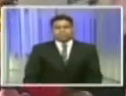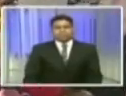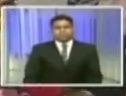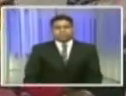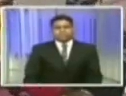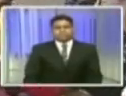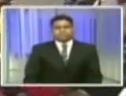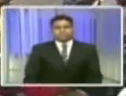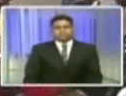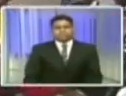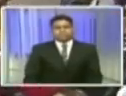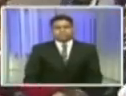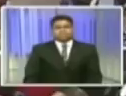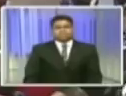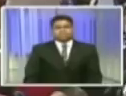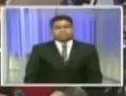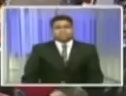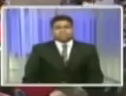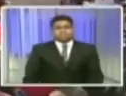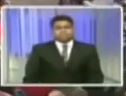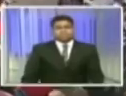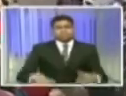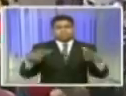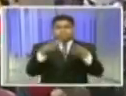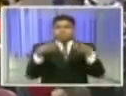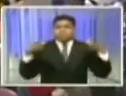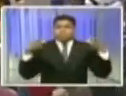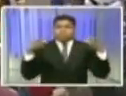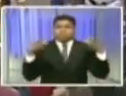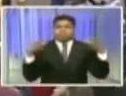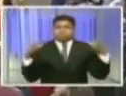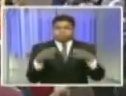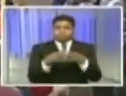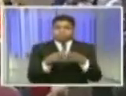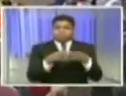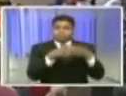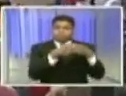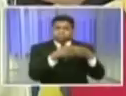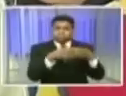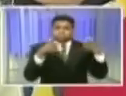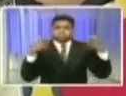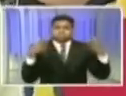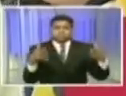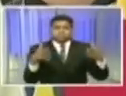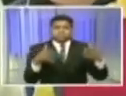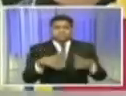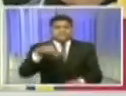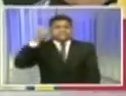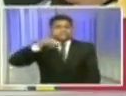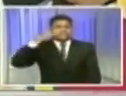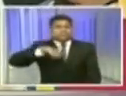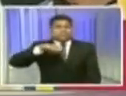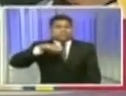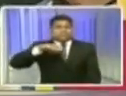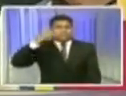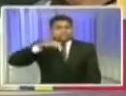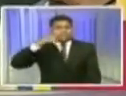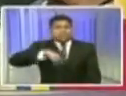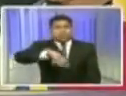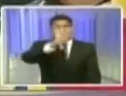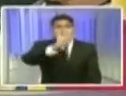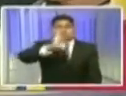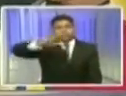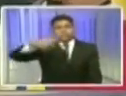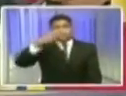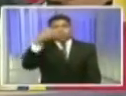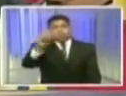El Gran Polo Patriótico y el Congreso de la Patria han convocado el sábado 4 a